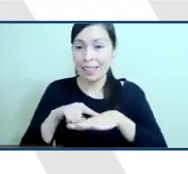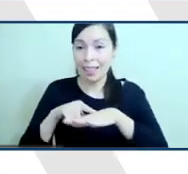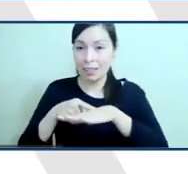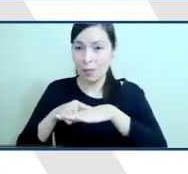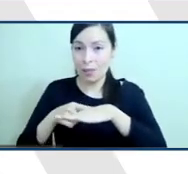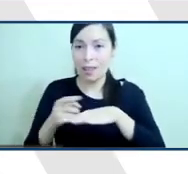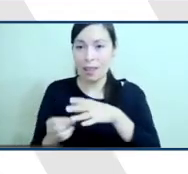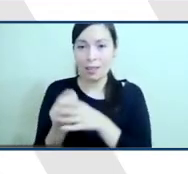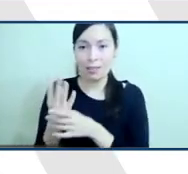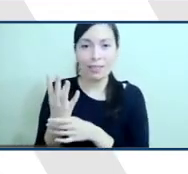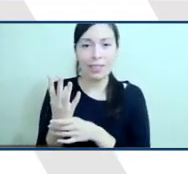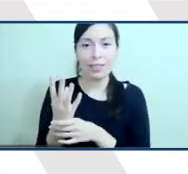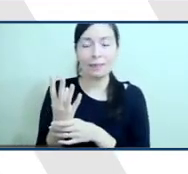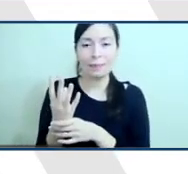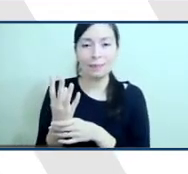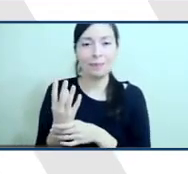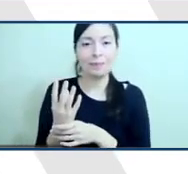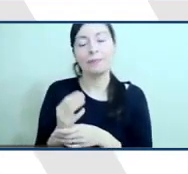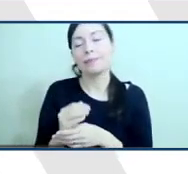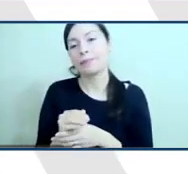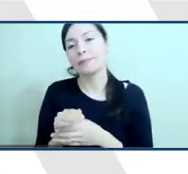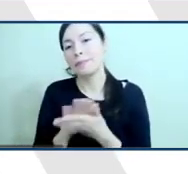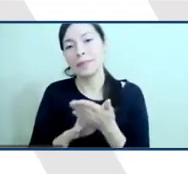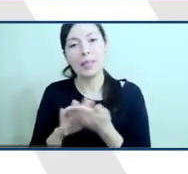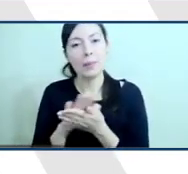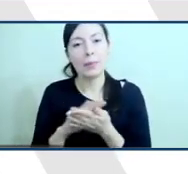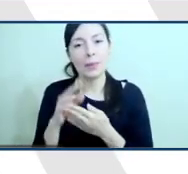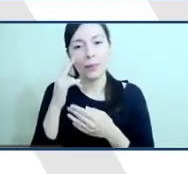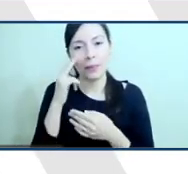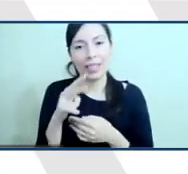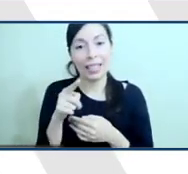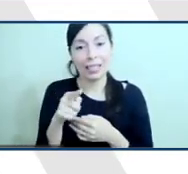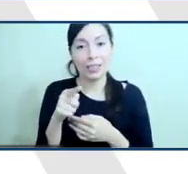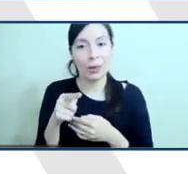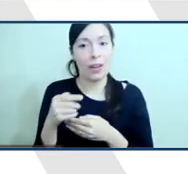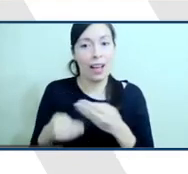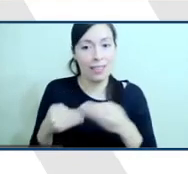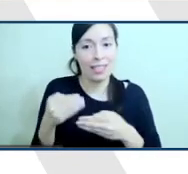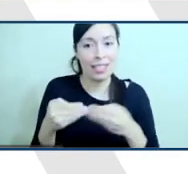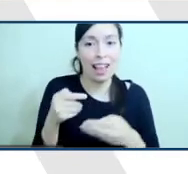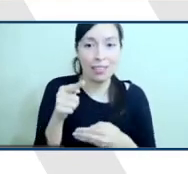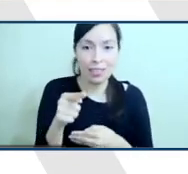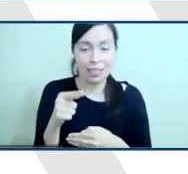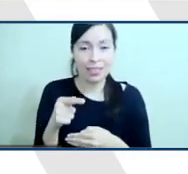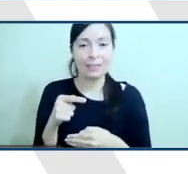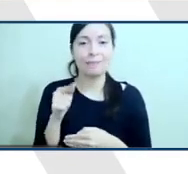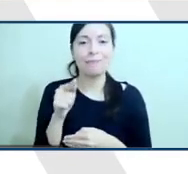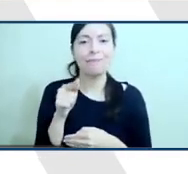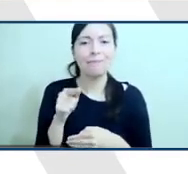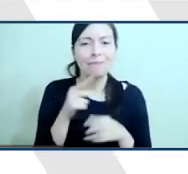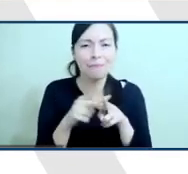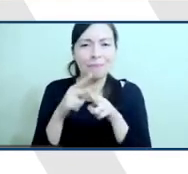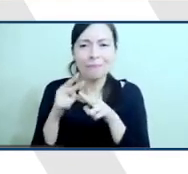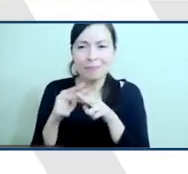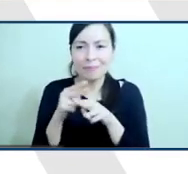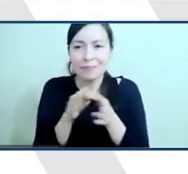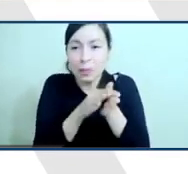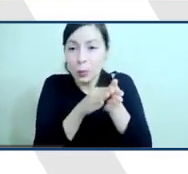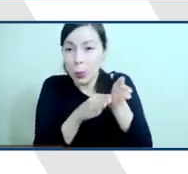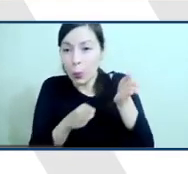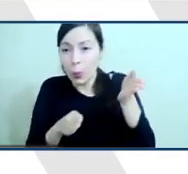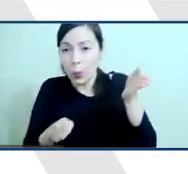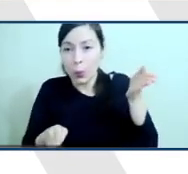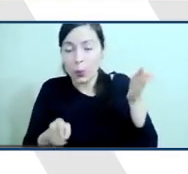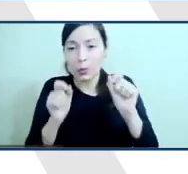operación. En particular, esto está muy adelantado a su época. Lo que estamos viendo ahí son arreglos de paneles solares. Ya